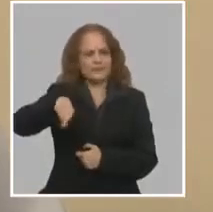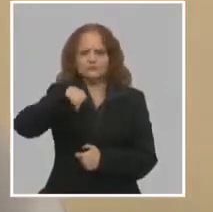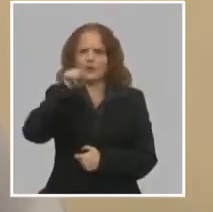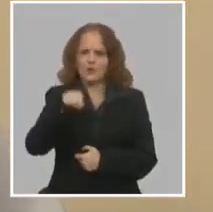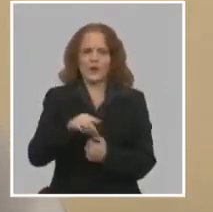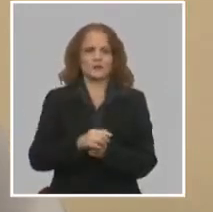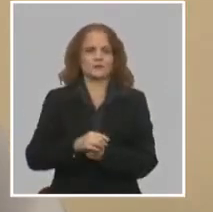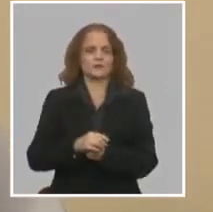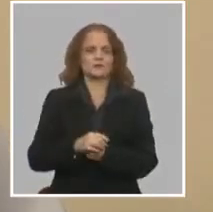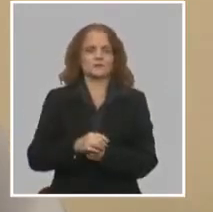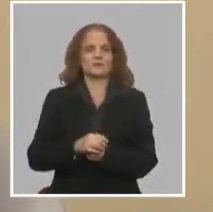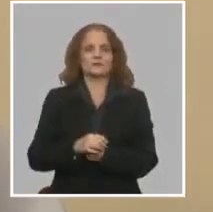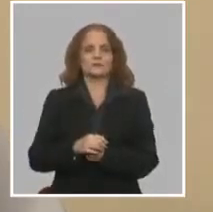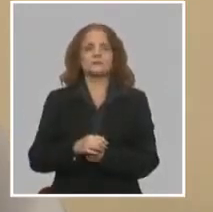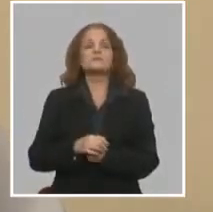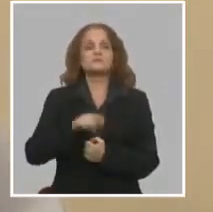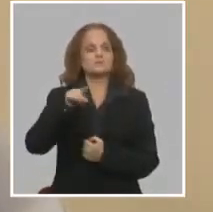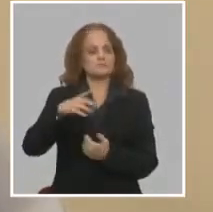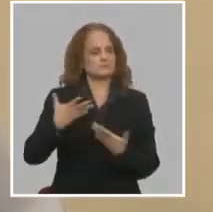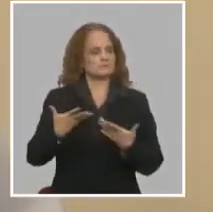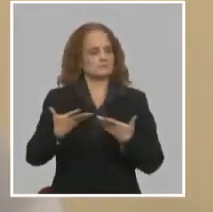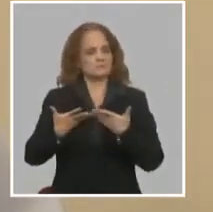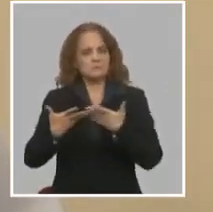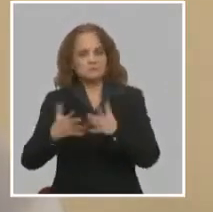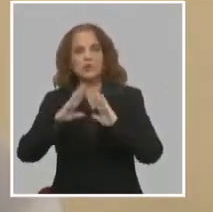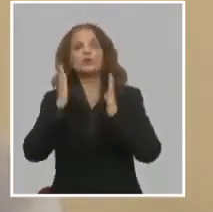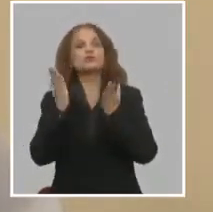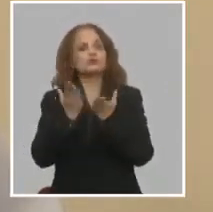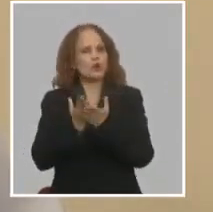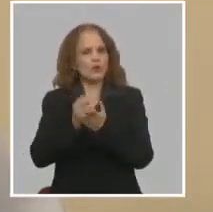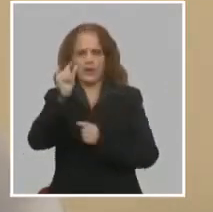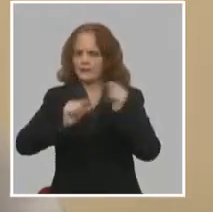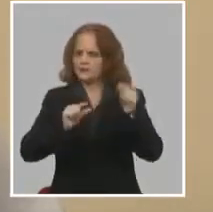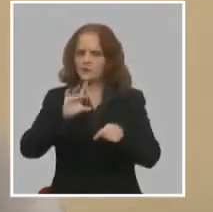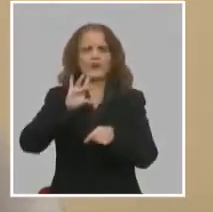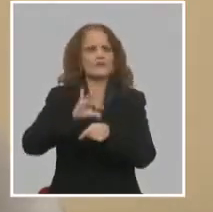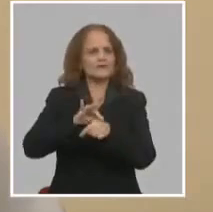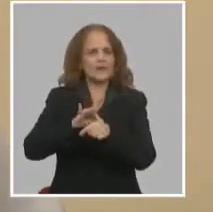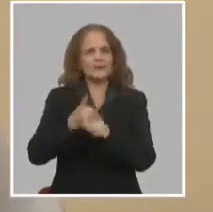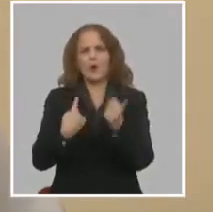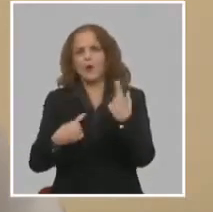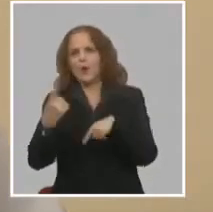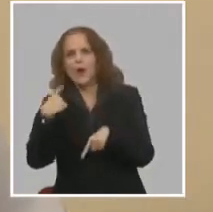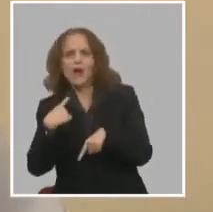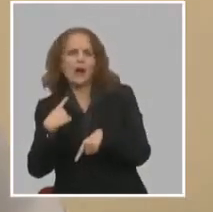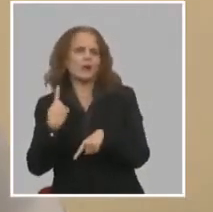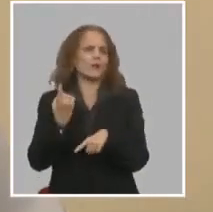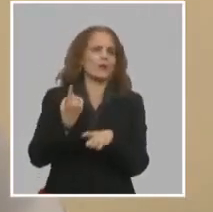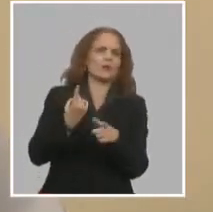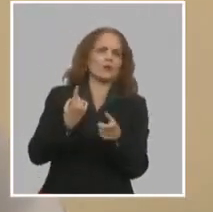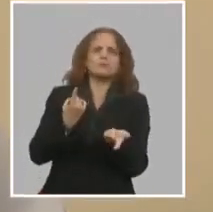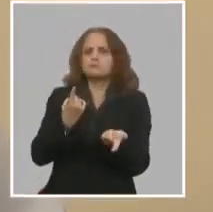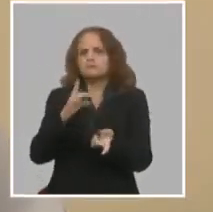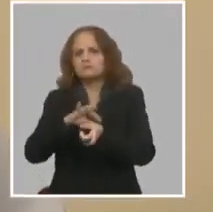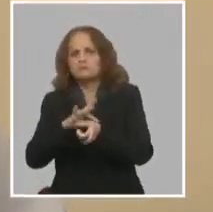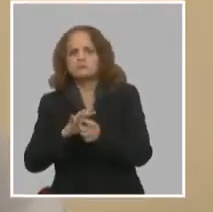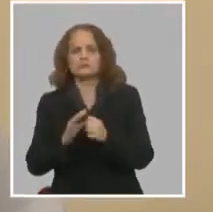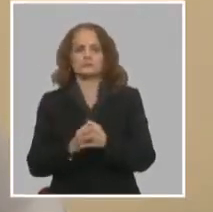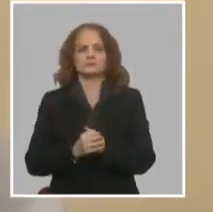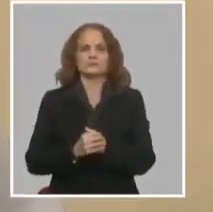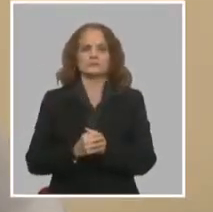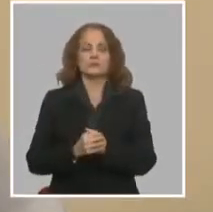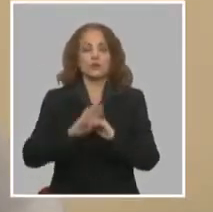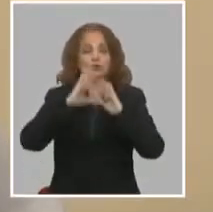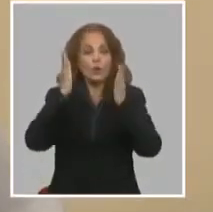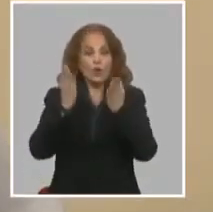esa inmensa entrega a todo el personal que esté enfermo o que tenga algún padecimiento, es